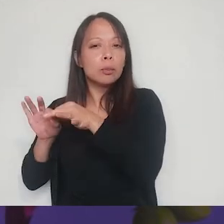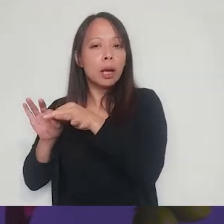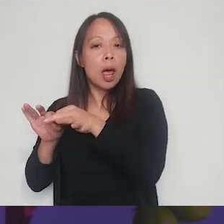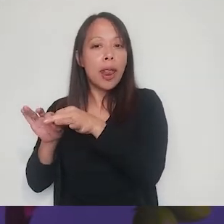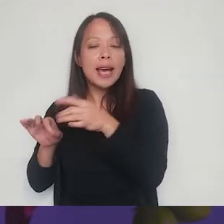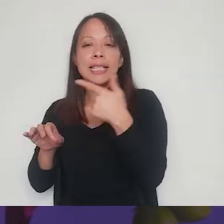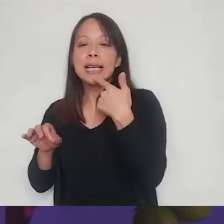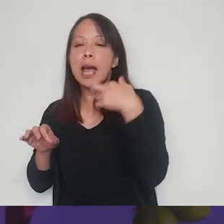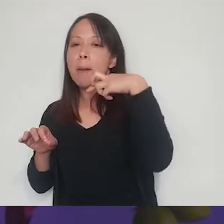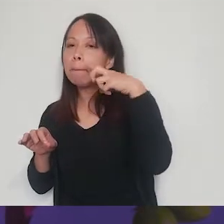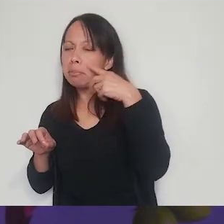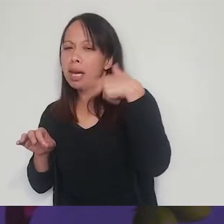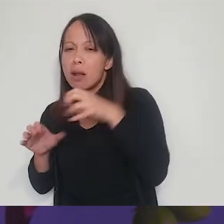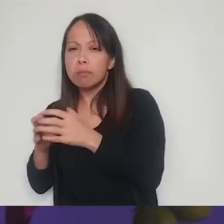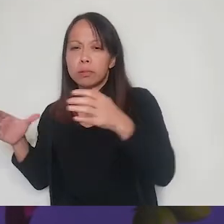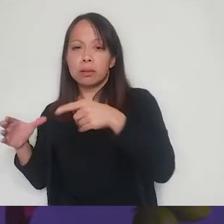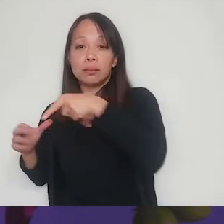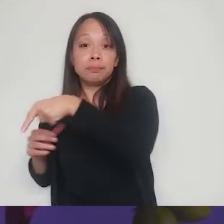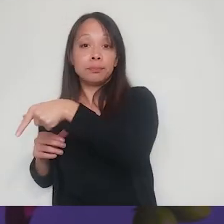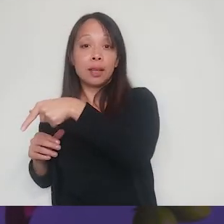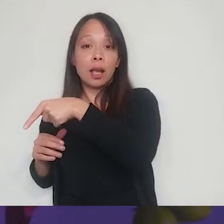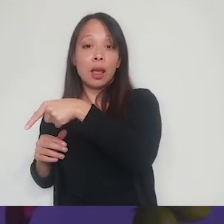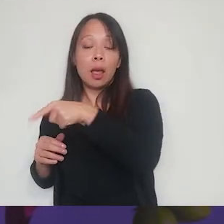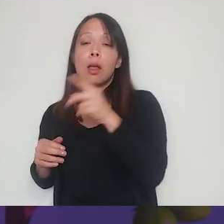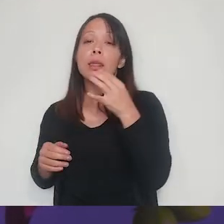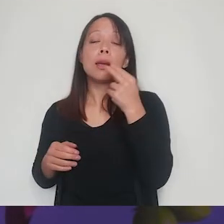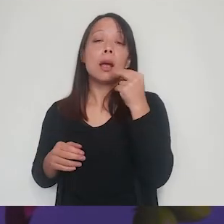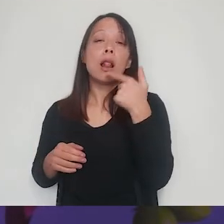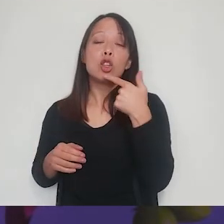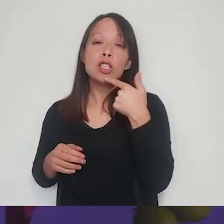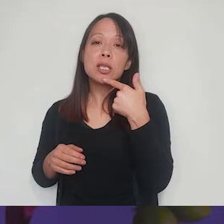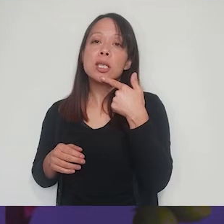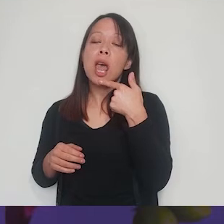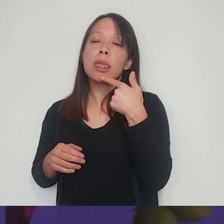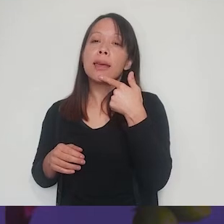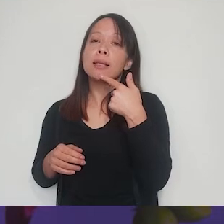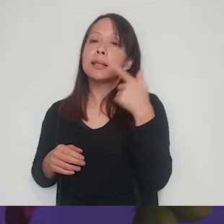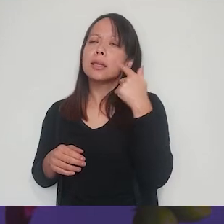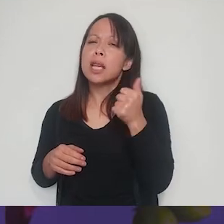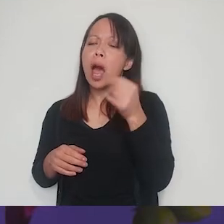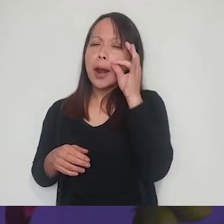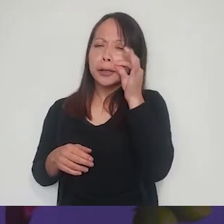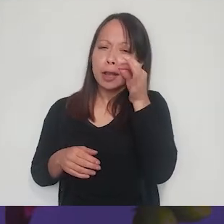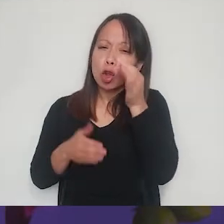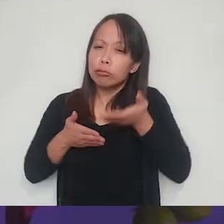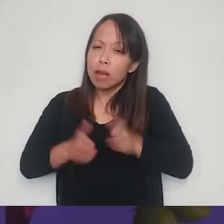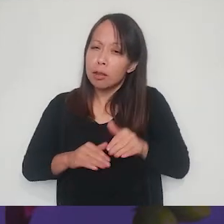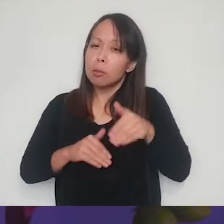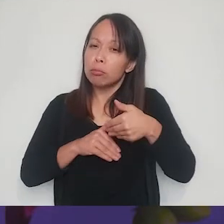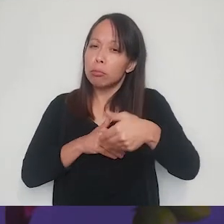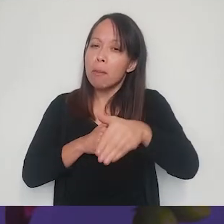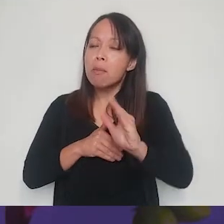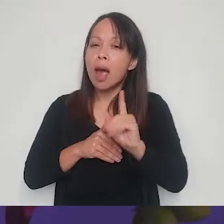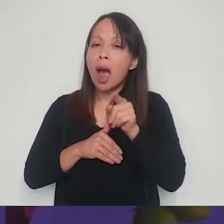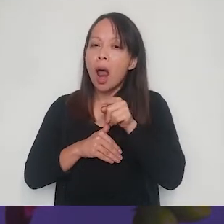tratados simultáneamente con Spinraza y tricostatina. Ven que son más grandes. Acá lo vemos a los 17 días después del nacimiento.